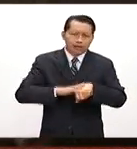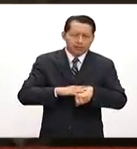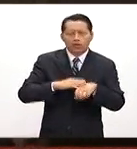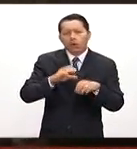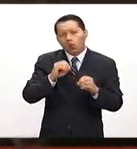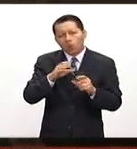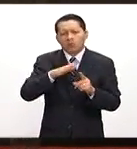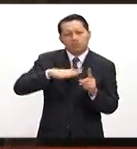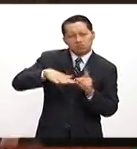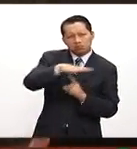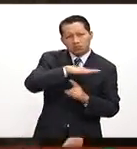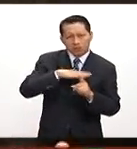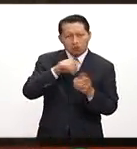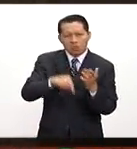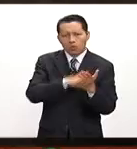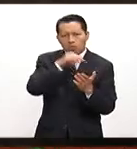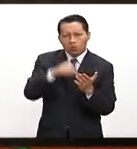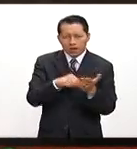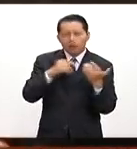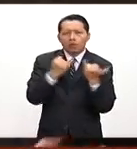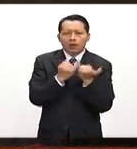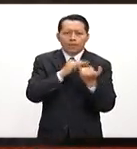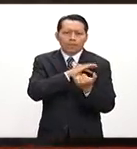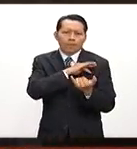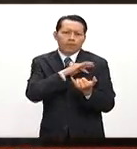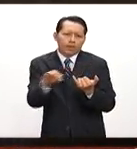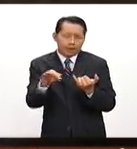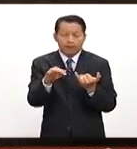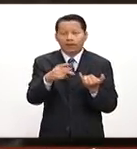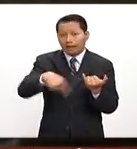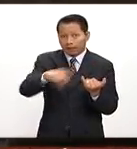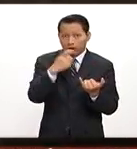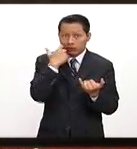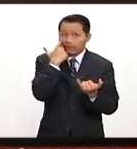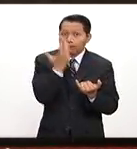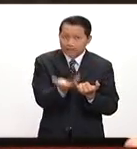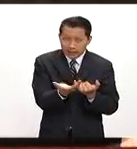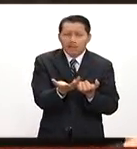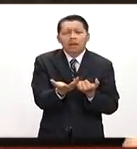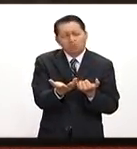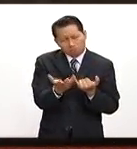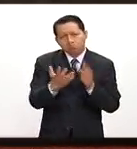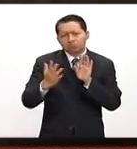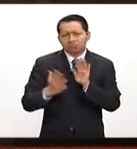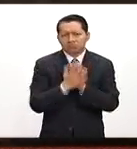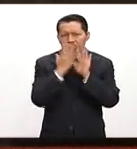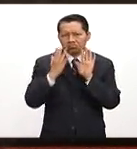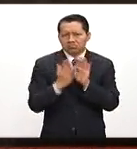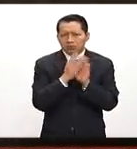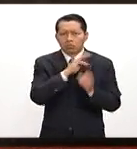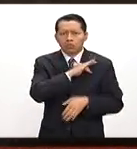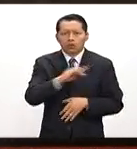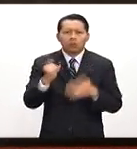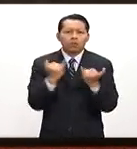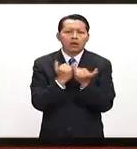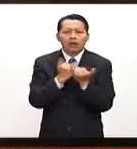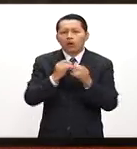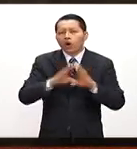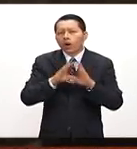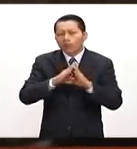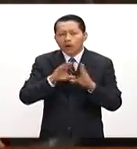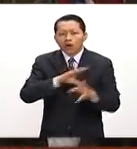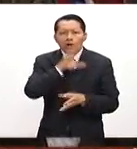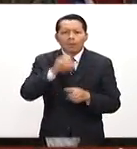incidencias locales que existen y tener abierta la puerta, si así lo desean ellos, para que puedan participar en estas discusiones sobre el